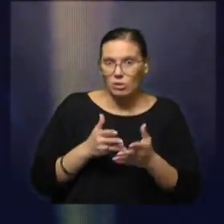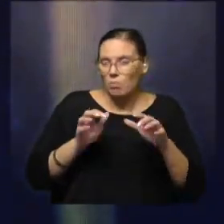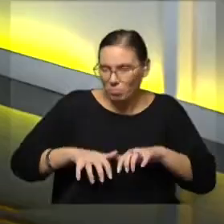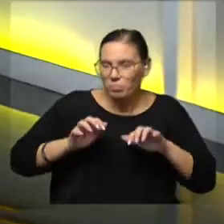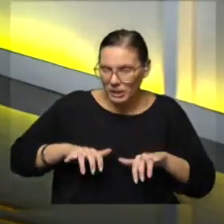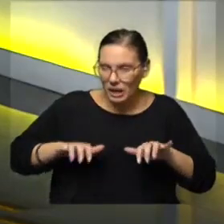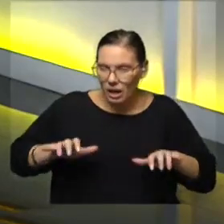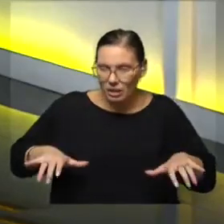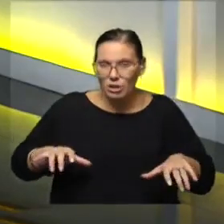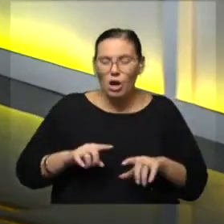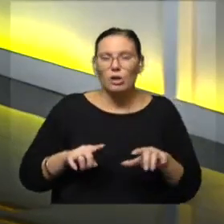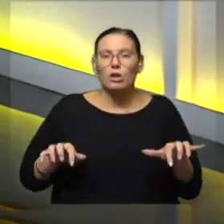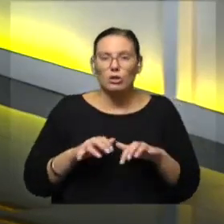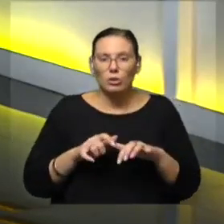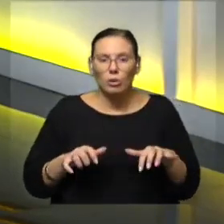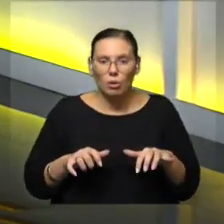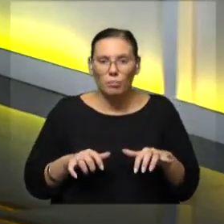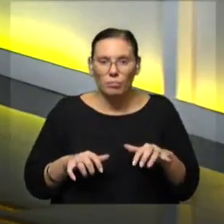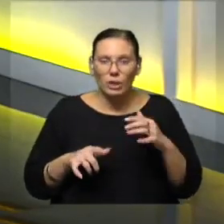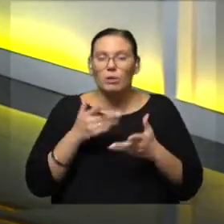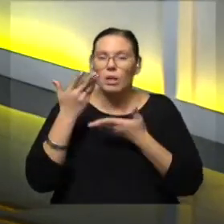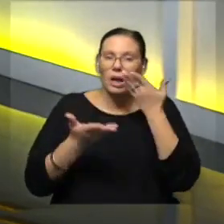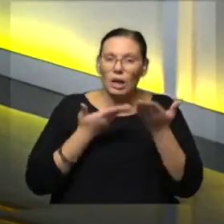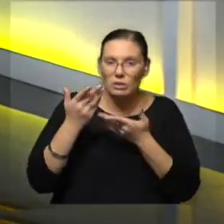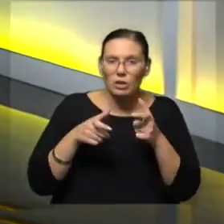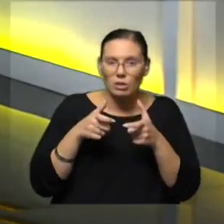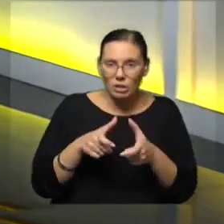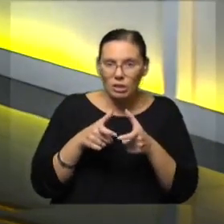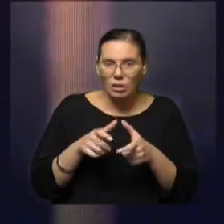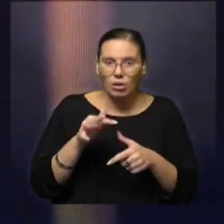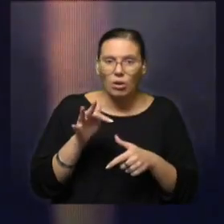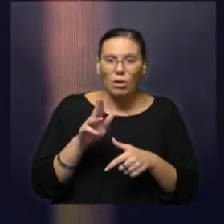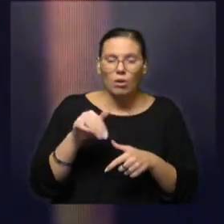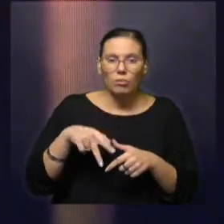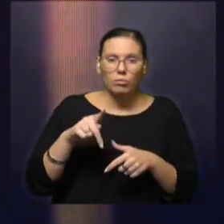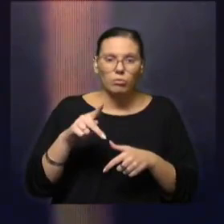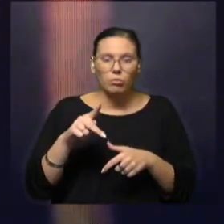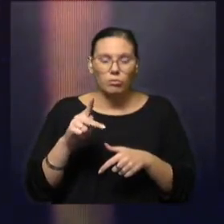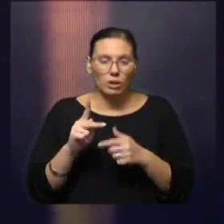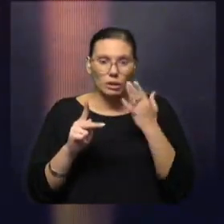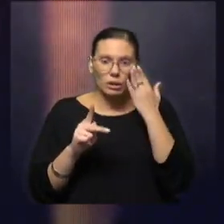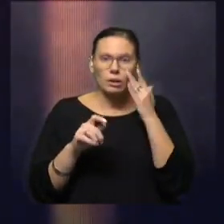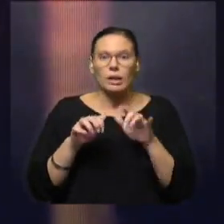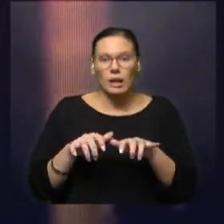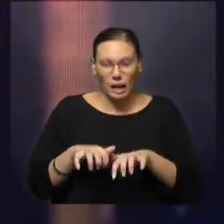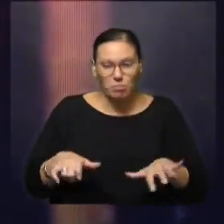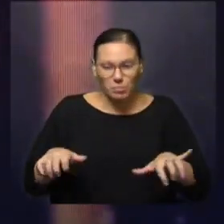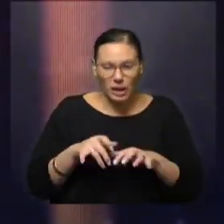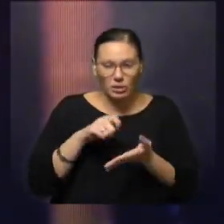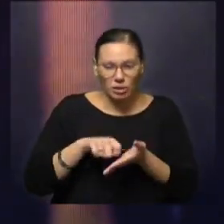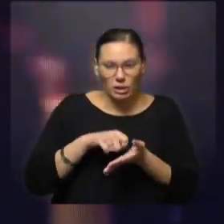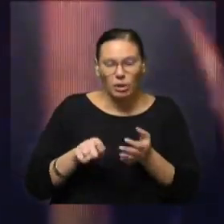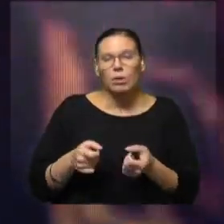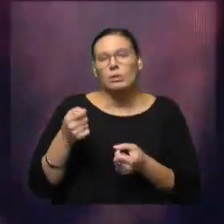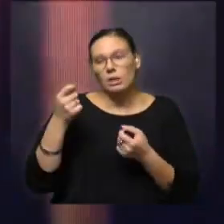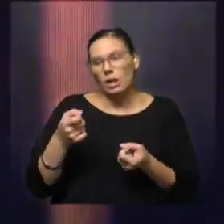O sea, no toco tanto el piano onda. Hay una canción, por ejemplo, en el disco que es medio funk. Claro. Y en realidad la compuse muy piano y cuando se la